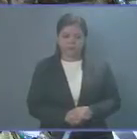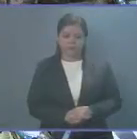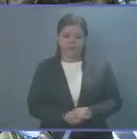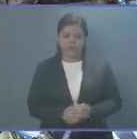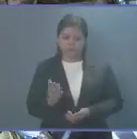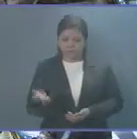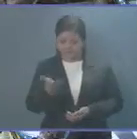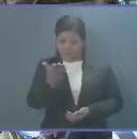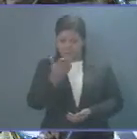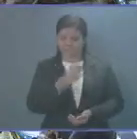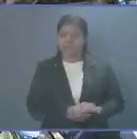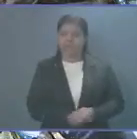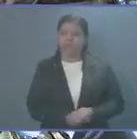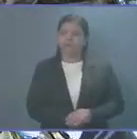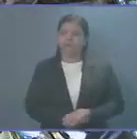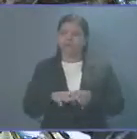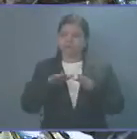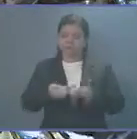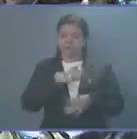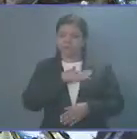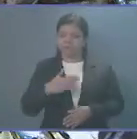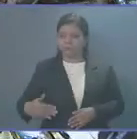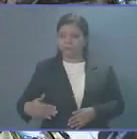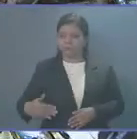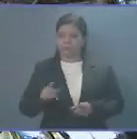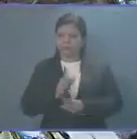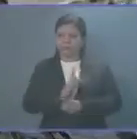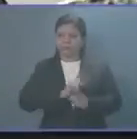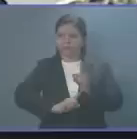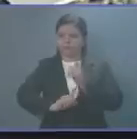Tiene la palabra, diputado. Gracias, presidente en funciones.